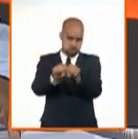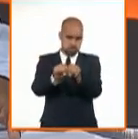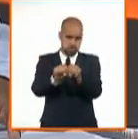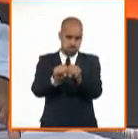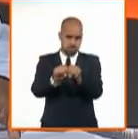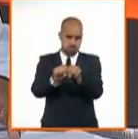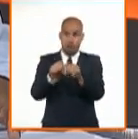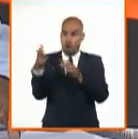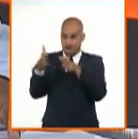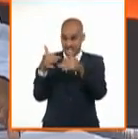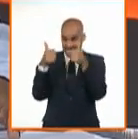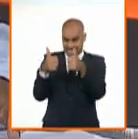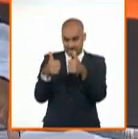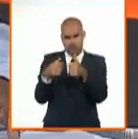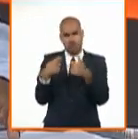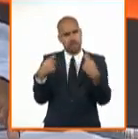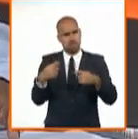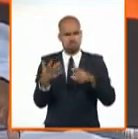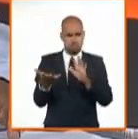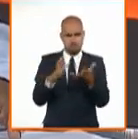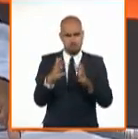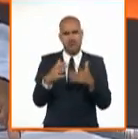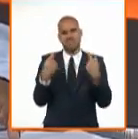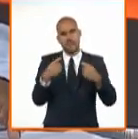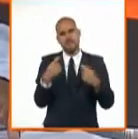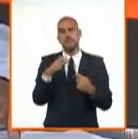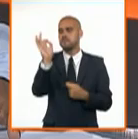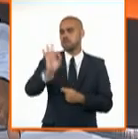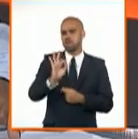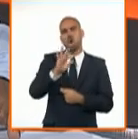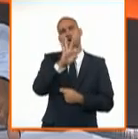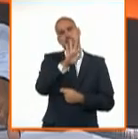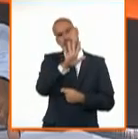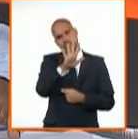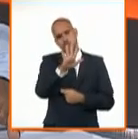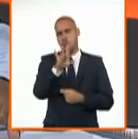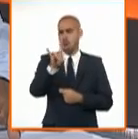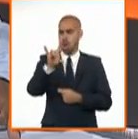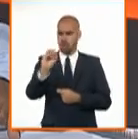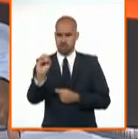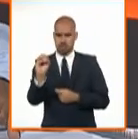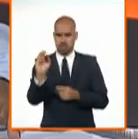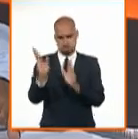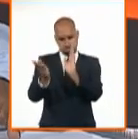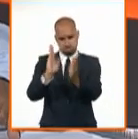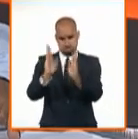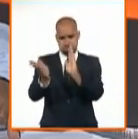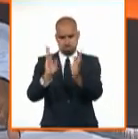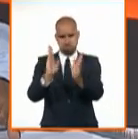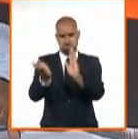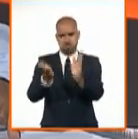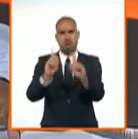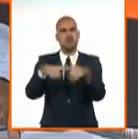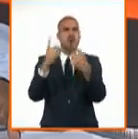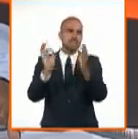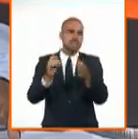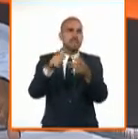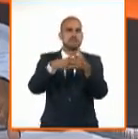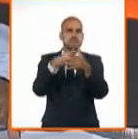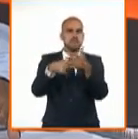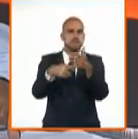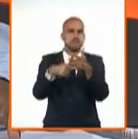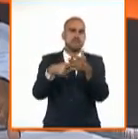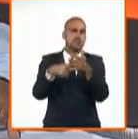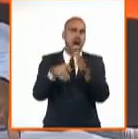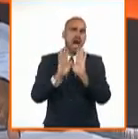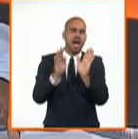deben estar alrededor de un 85 a un 90 por ciento de disponibilidad porque siempre se planifica que el bloque tenga un nivel de limitación